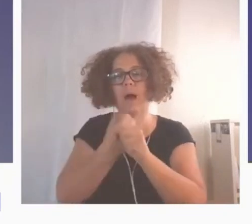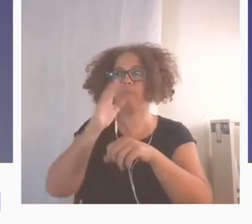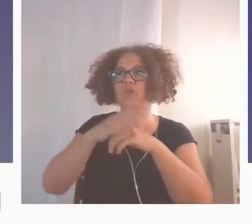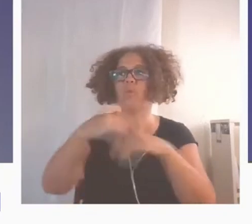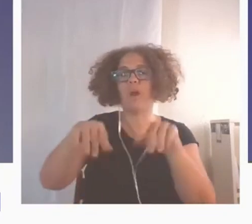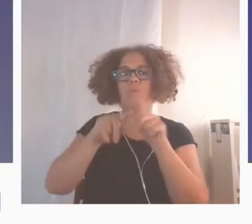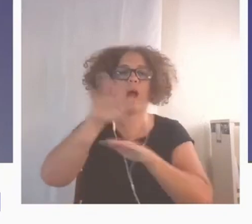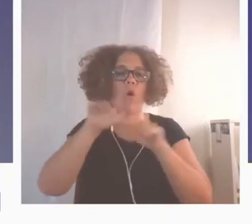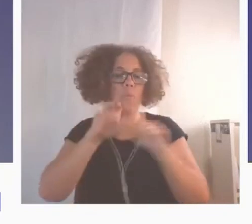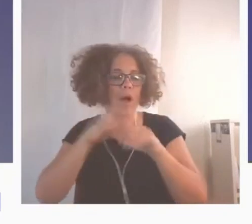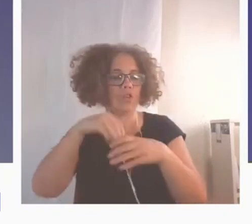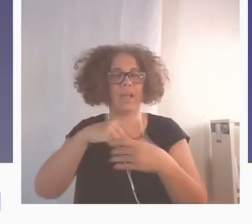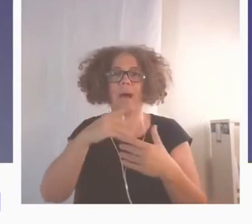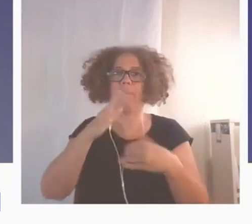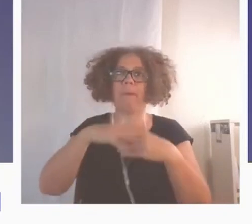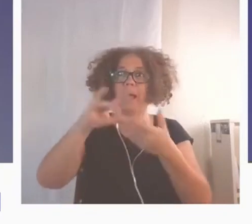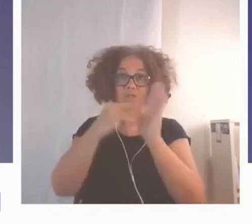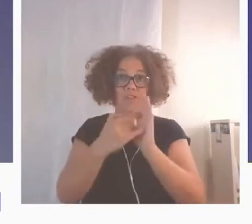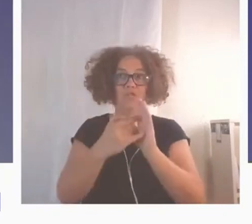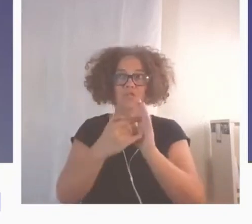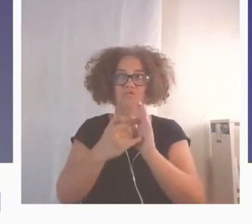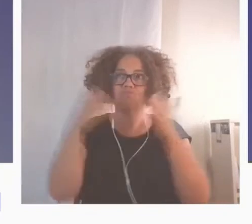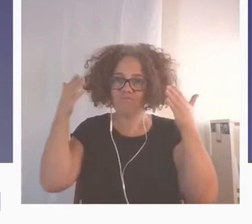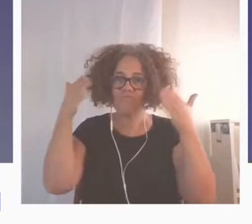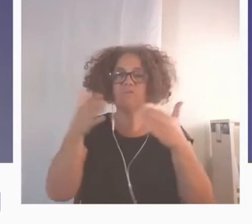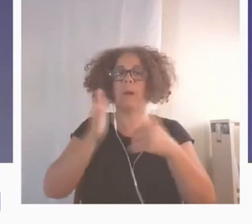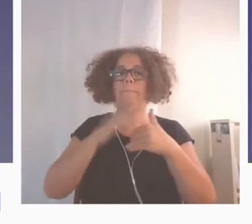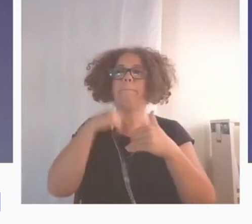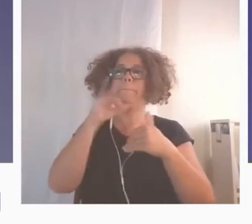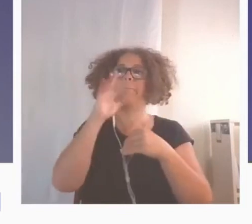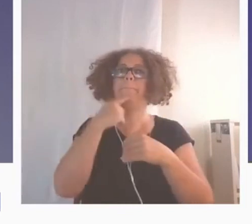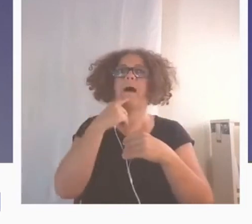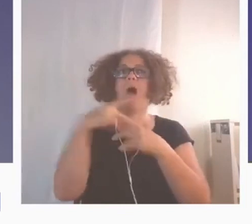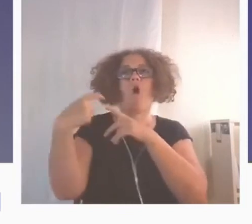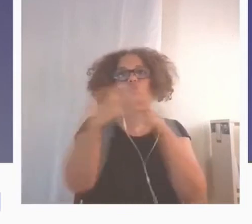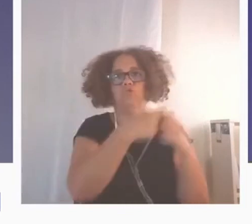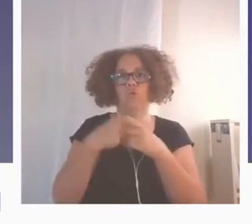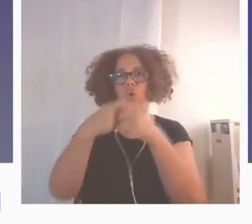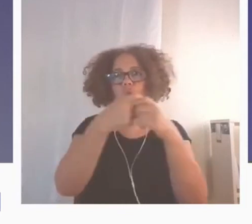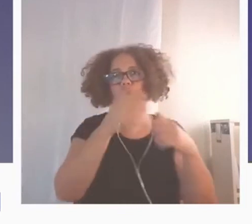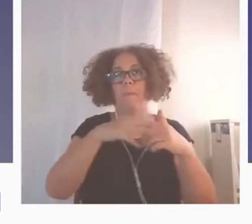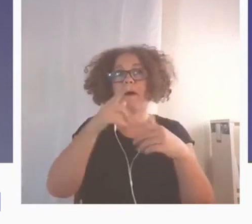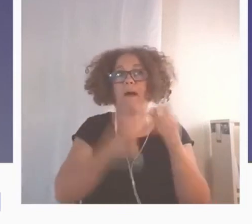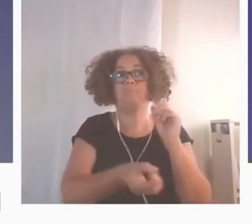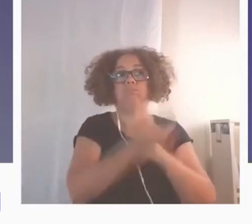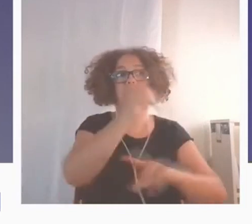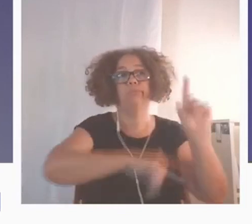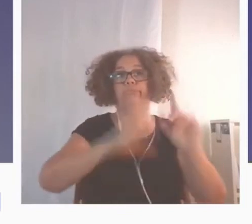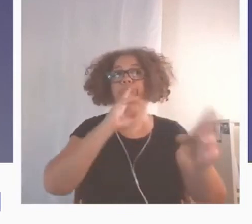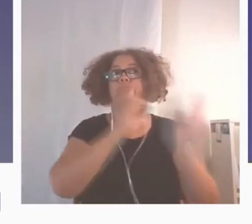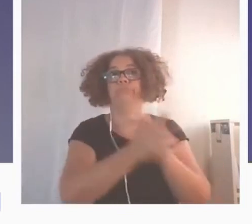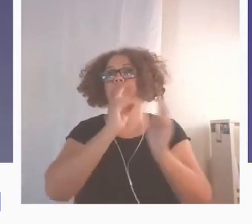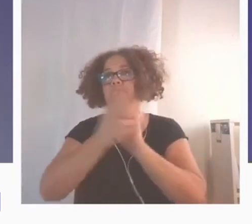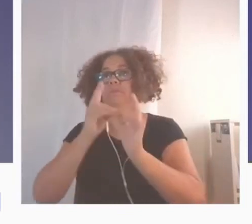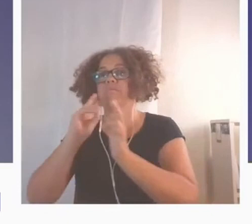convocatoria de proyectos enfocado en proyectos presentados en consorcio que den respuesta a retos que, bueno, antes Begoña mencionaba algunos, ¿no?